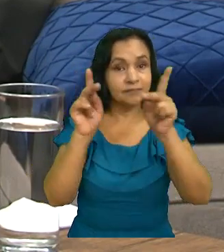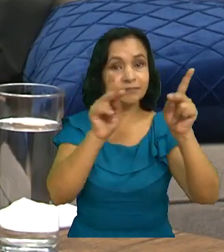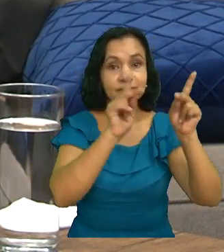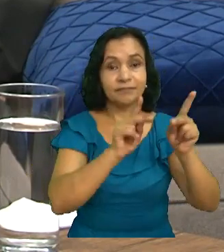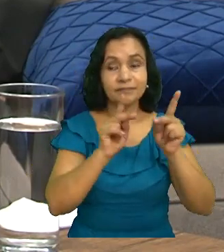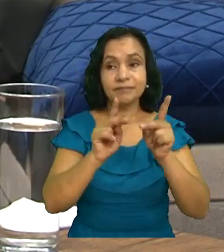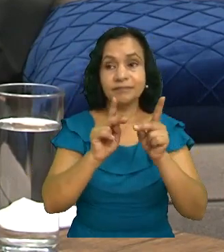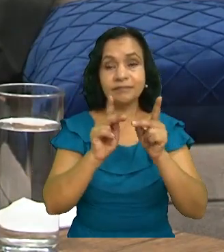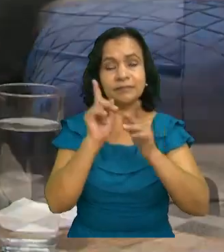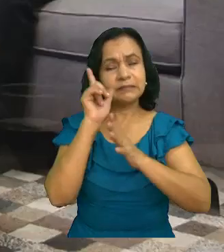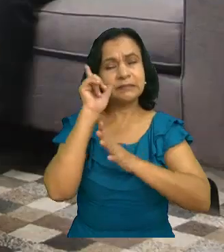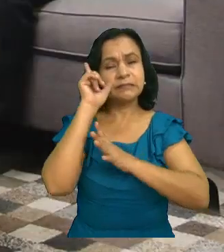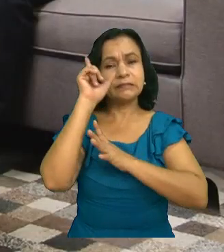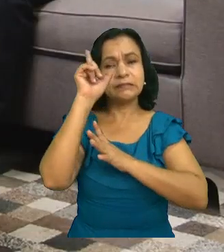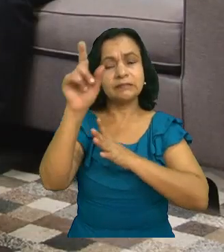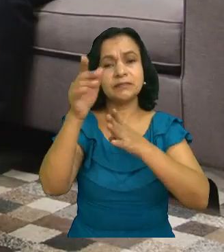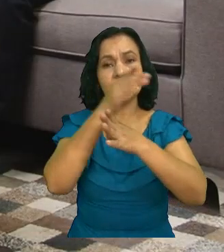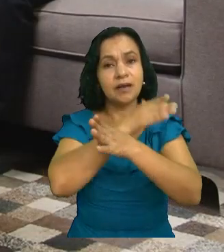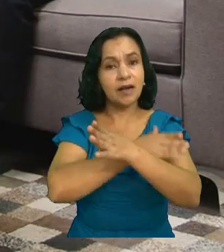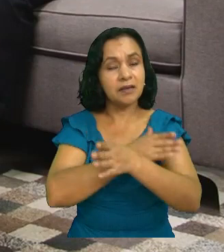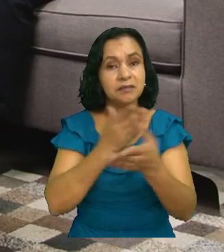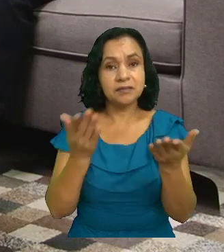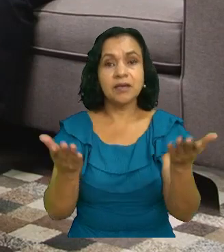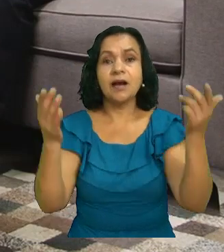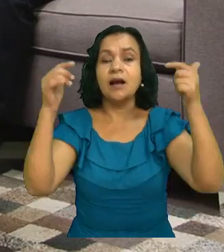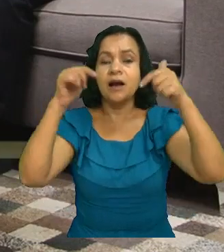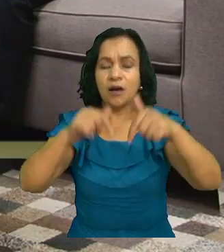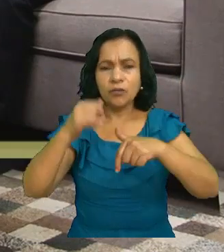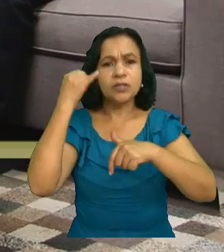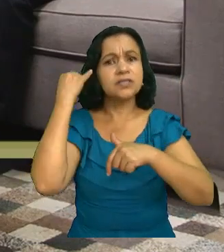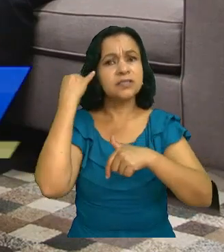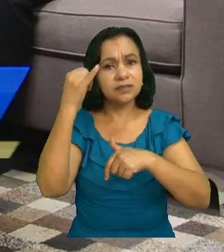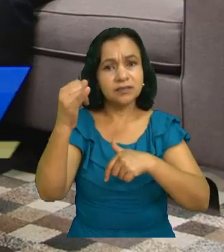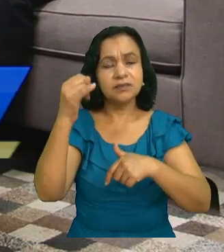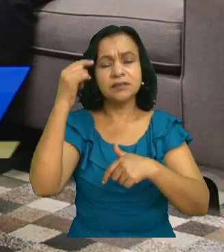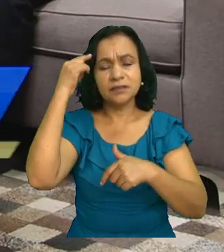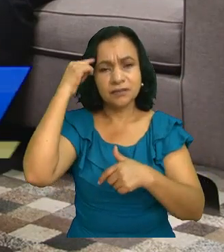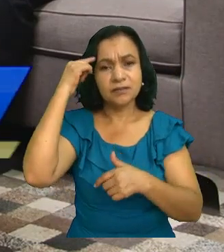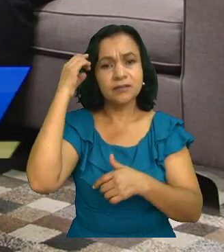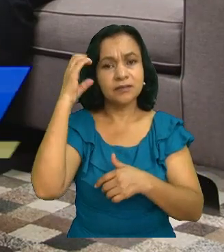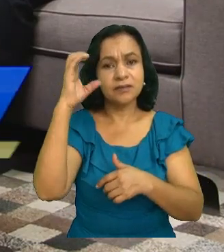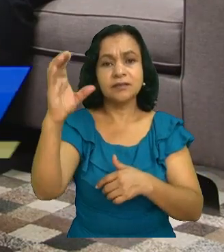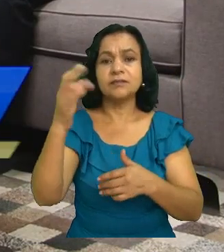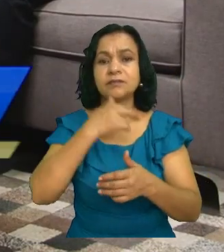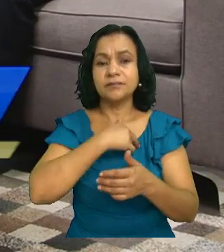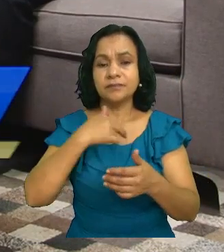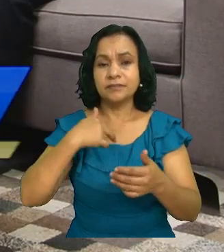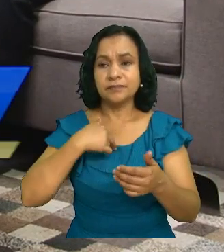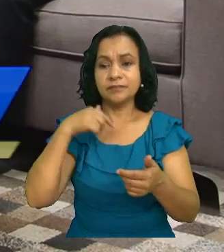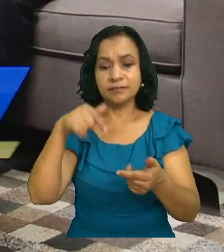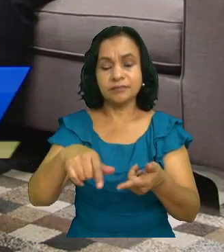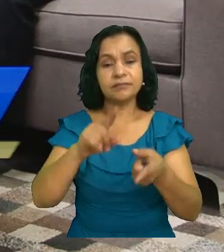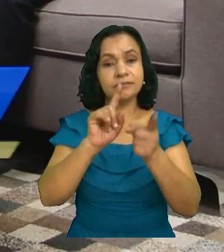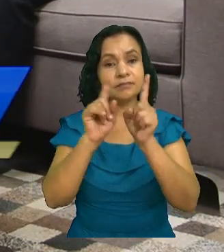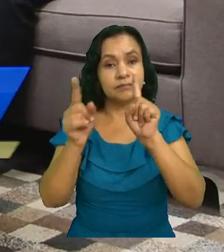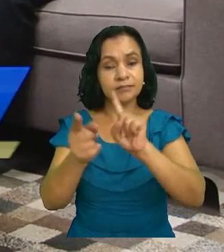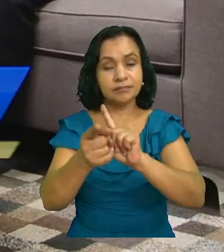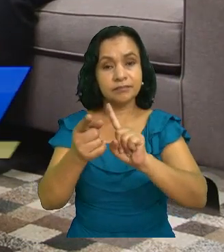las comunidades, de muchos años, que dicen, ahora sí nosotros creemos que vamos a salir de estas